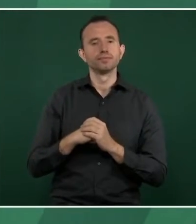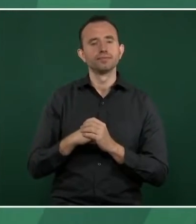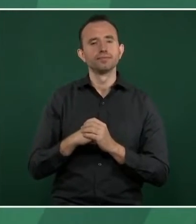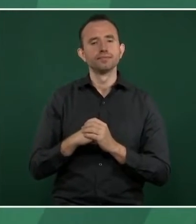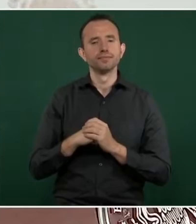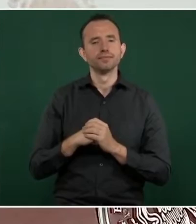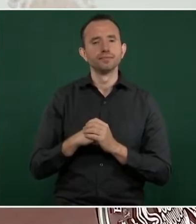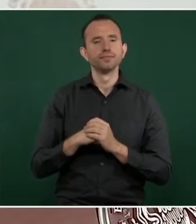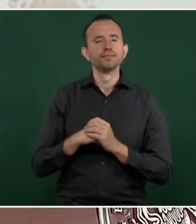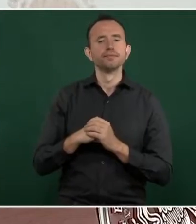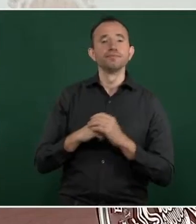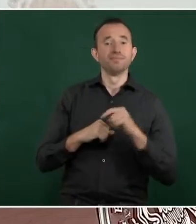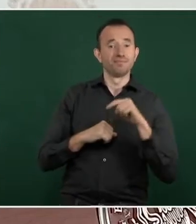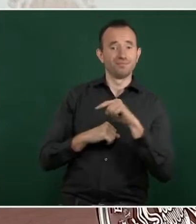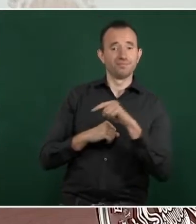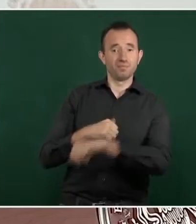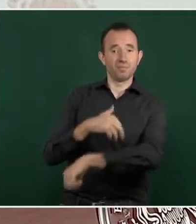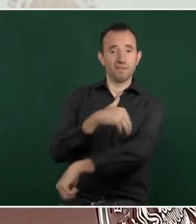vive su familia en